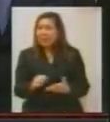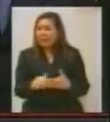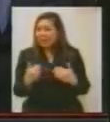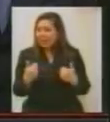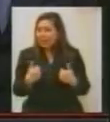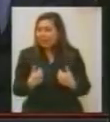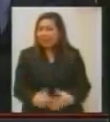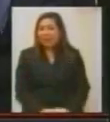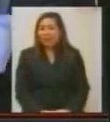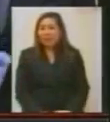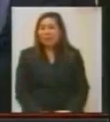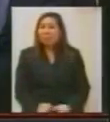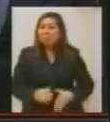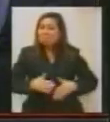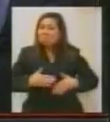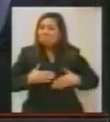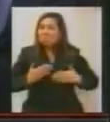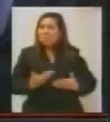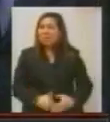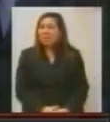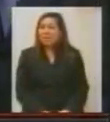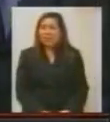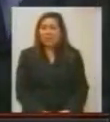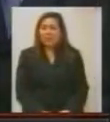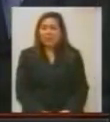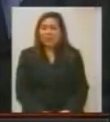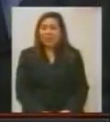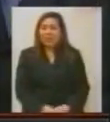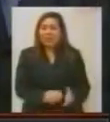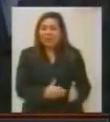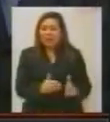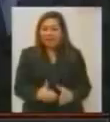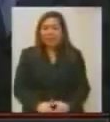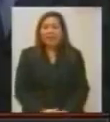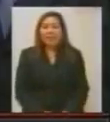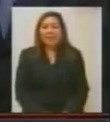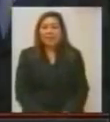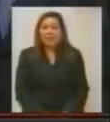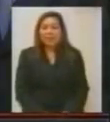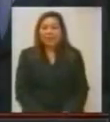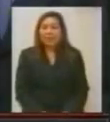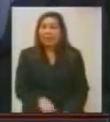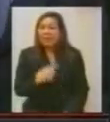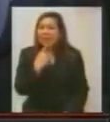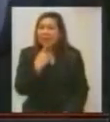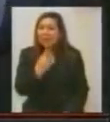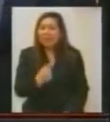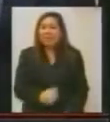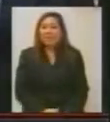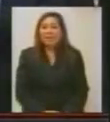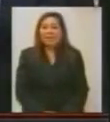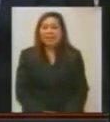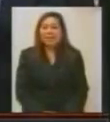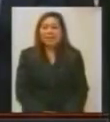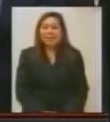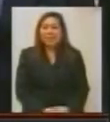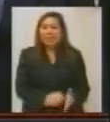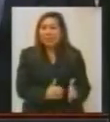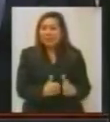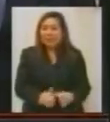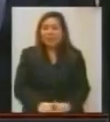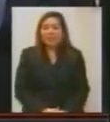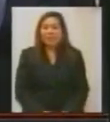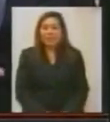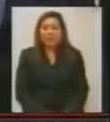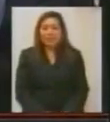candidaturas, futuras posibilidades con otros grupos parlamentarios. Eso no podía ser, eso desdice de la seriedad que debe tener